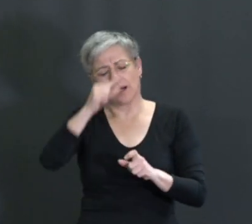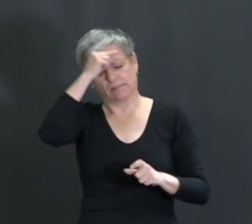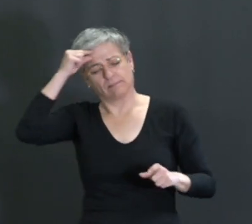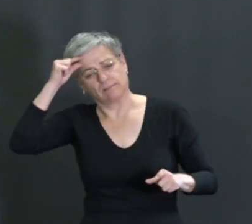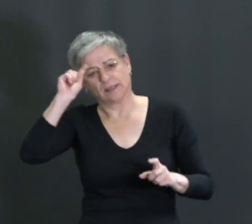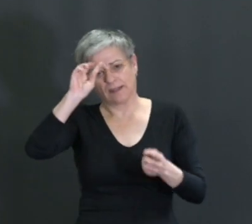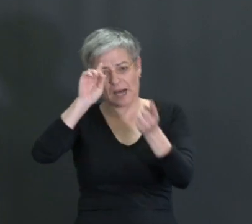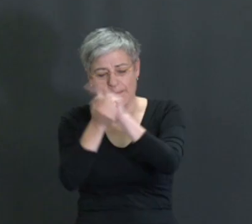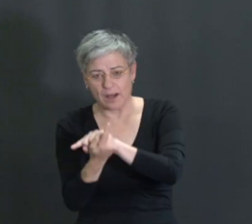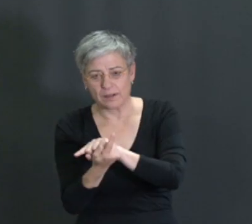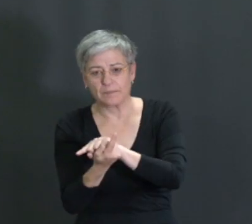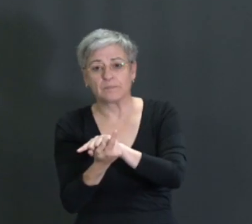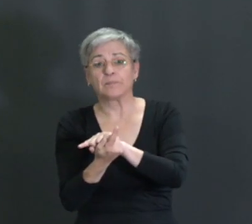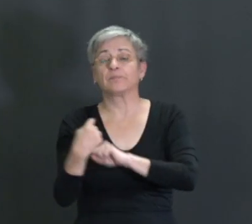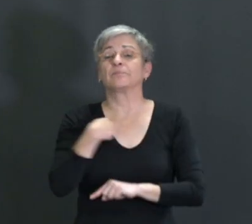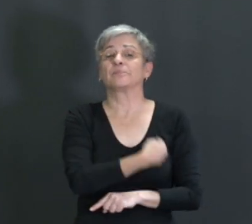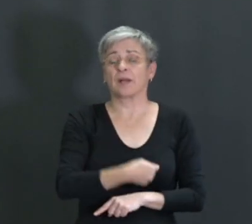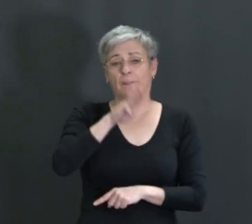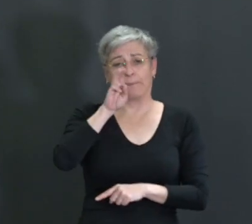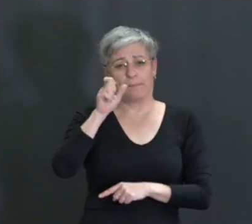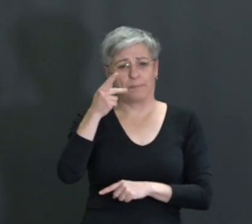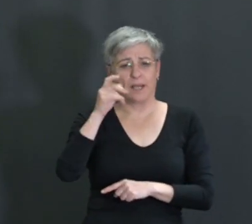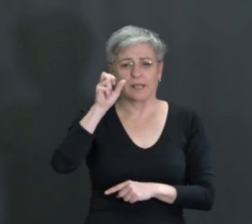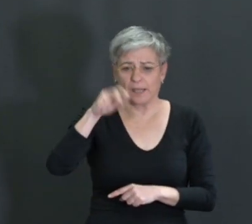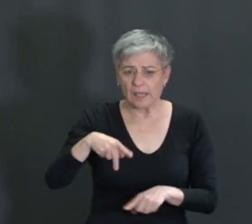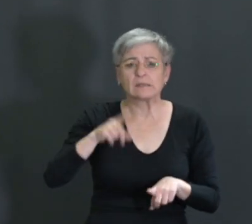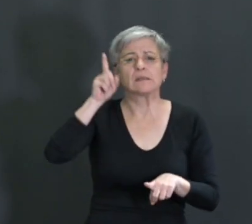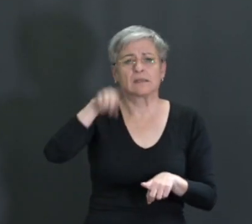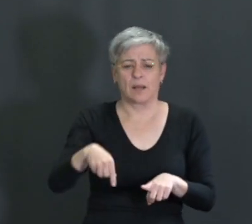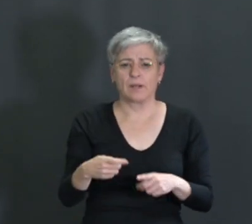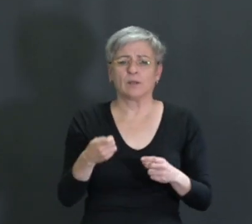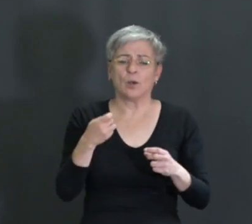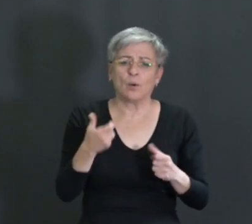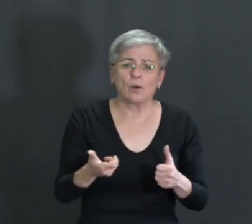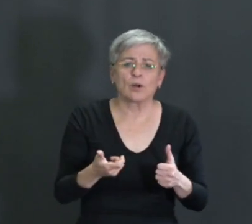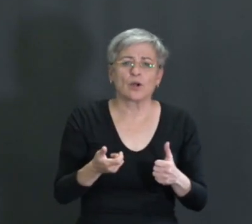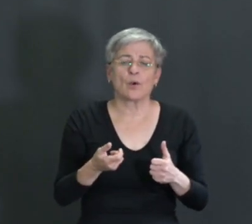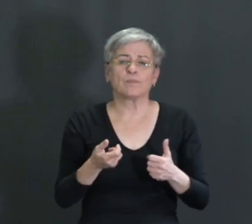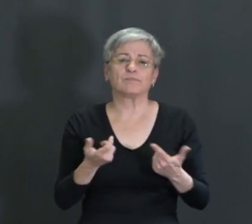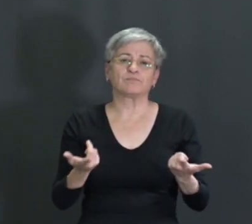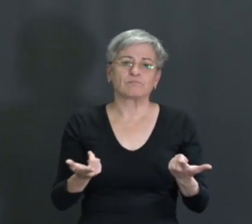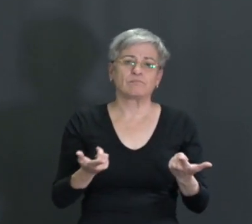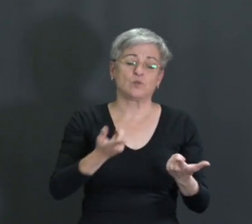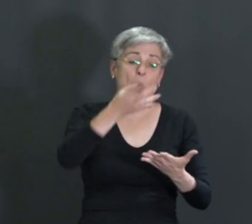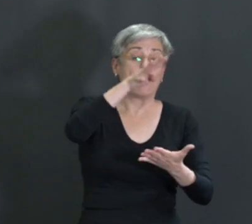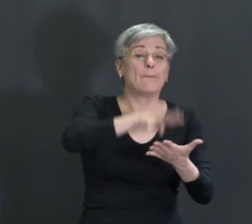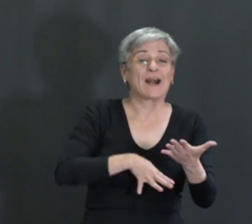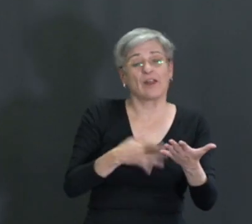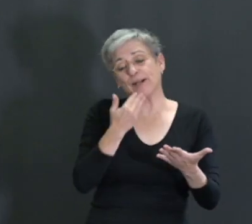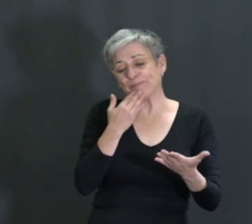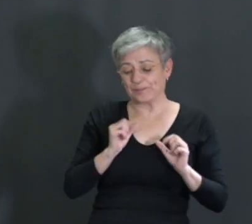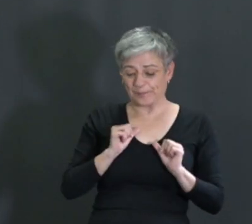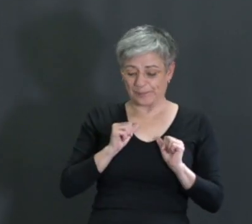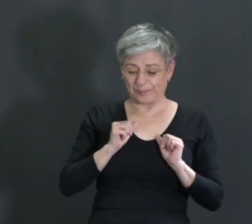¿no? Pekín también lo hicieron muy bien. Si ahí ya lo que vamos hablando, ahí va, Barcelona puso la